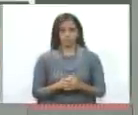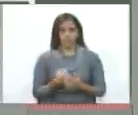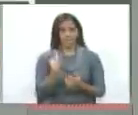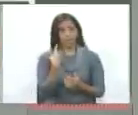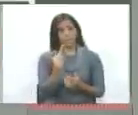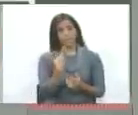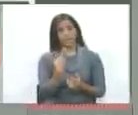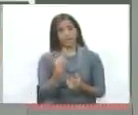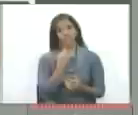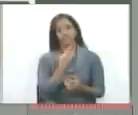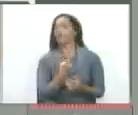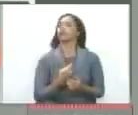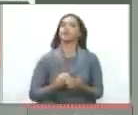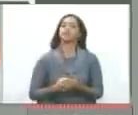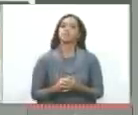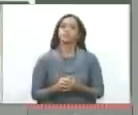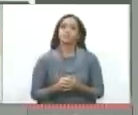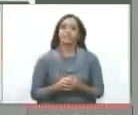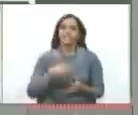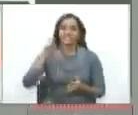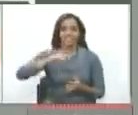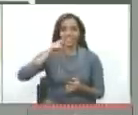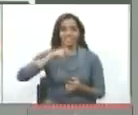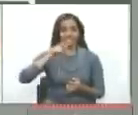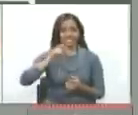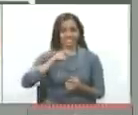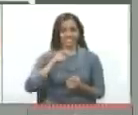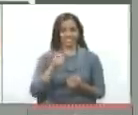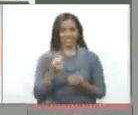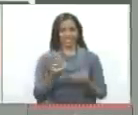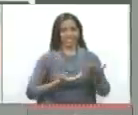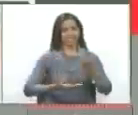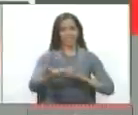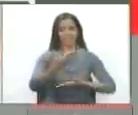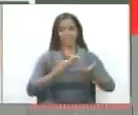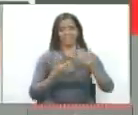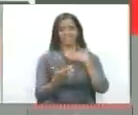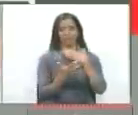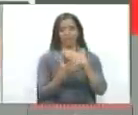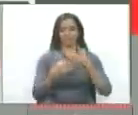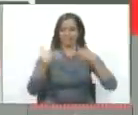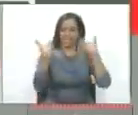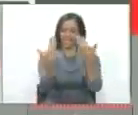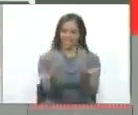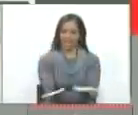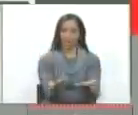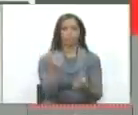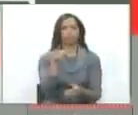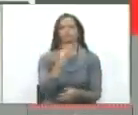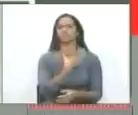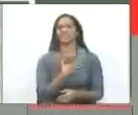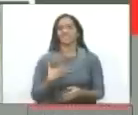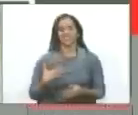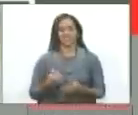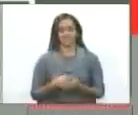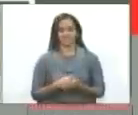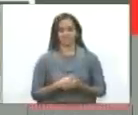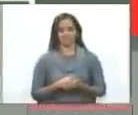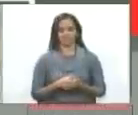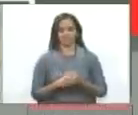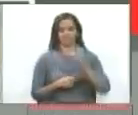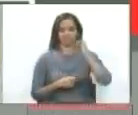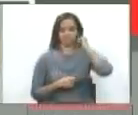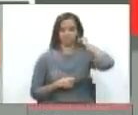dijeron es, si necesitan la transferencia tecnológica se la entregamos, cuando ustedes quieran. Correcto.